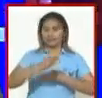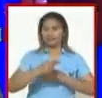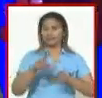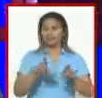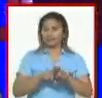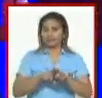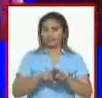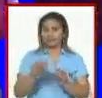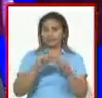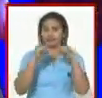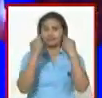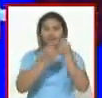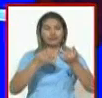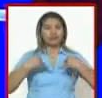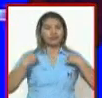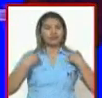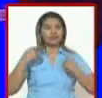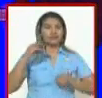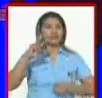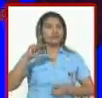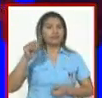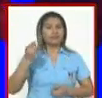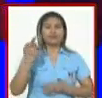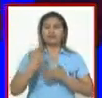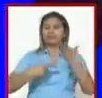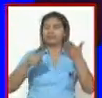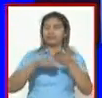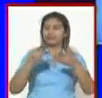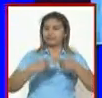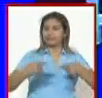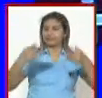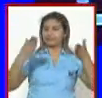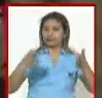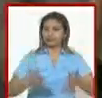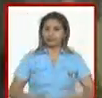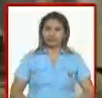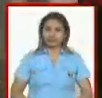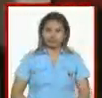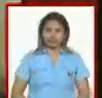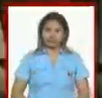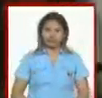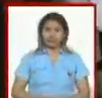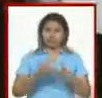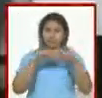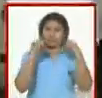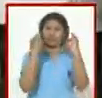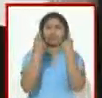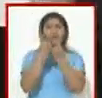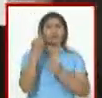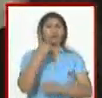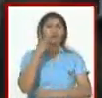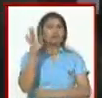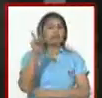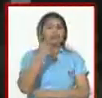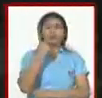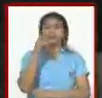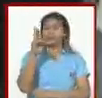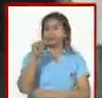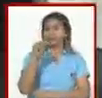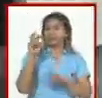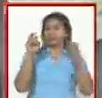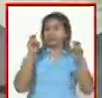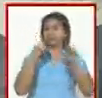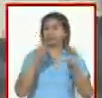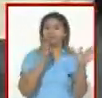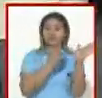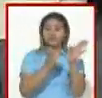entretanto movimientos juveniles en más critiquen las acciones de la oposición mientras la plataforma bolivia dijo no se encuentran